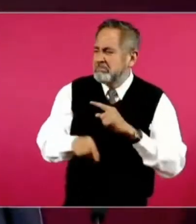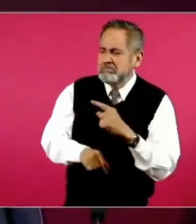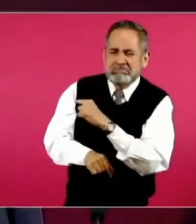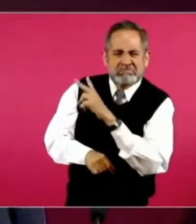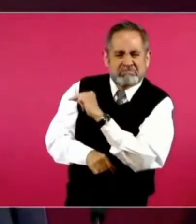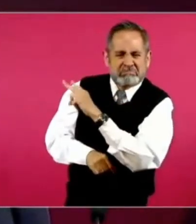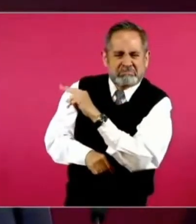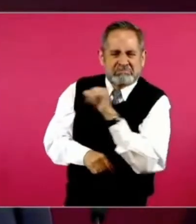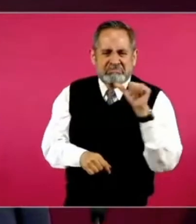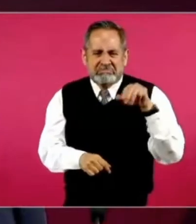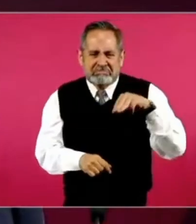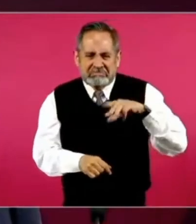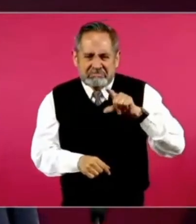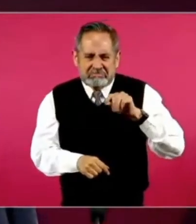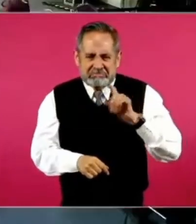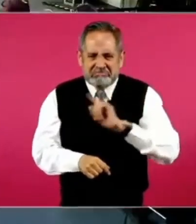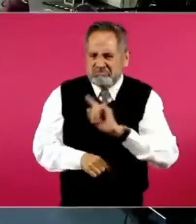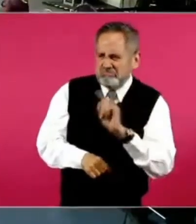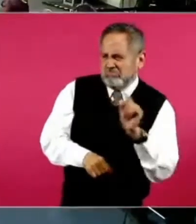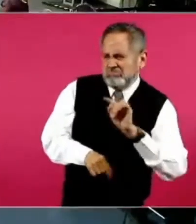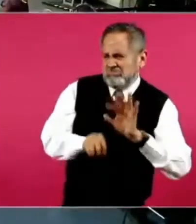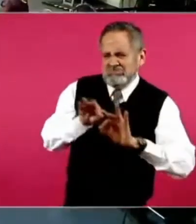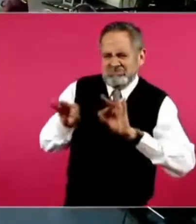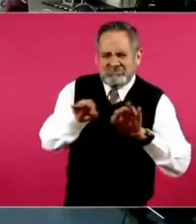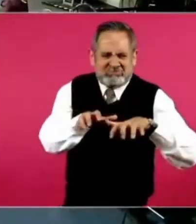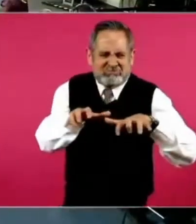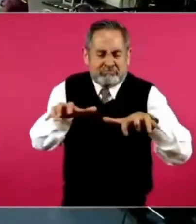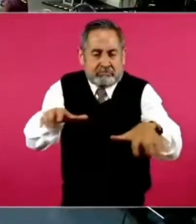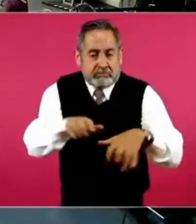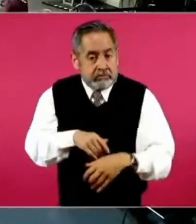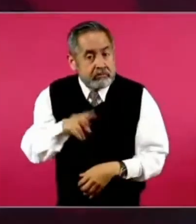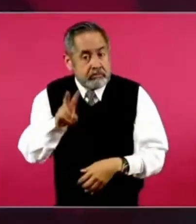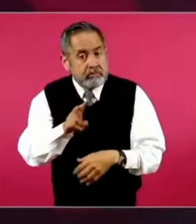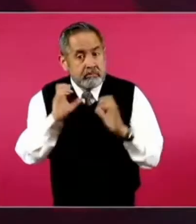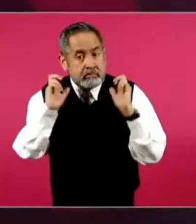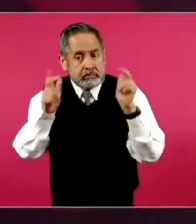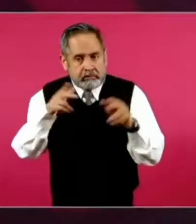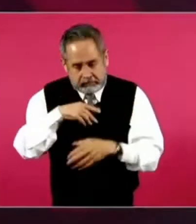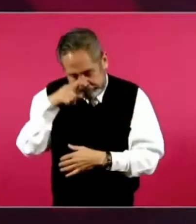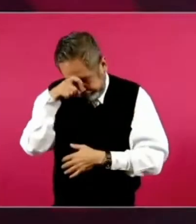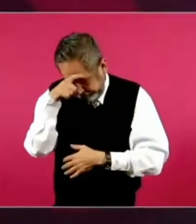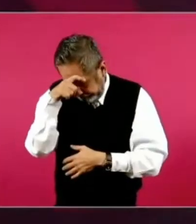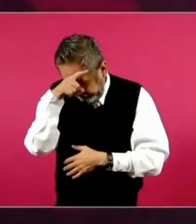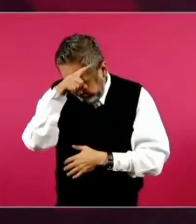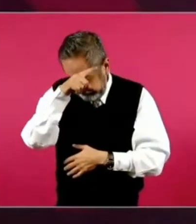radicales, entre comillas, llamaban a no votar.